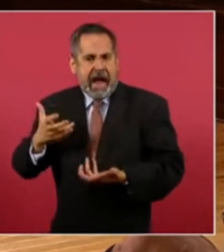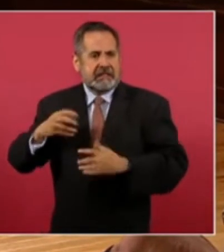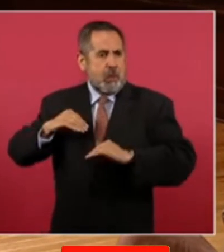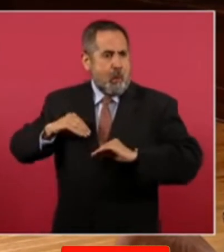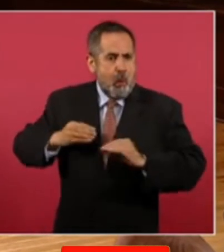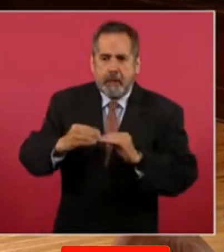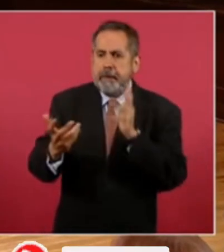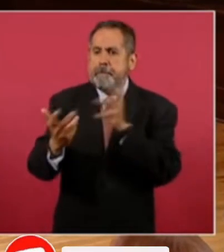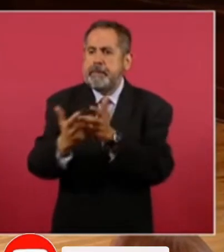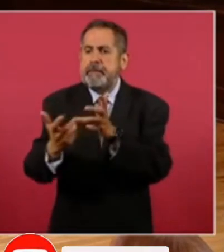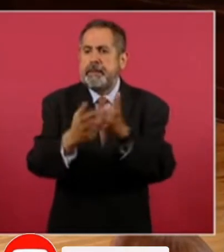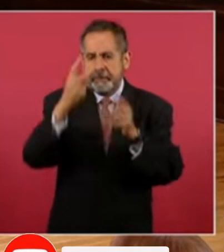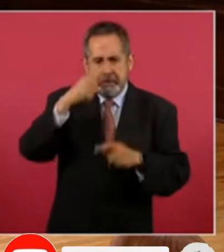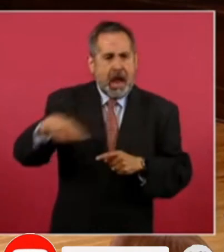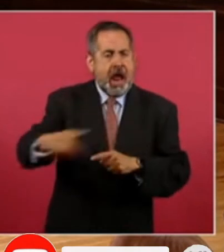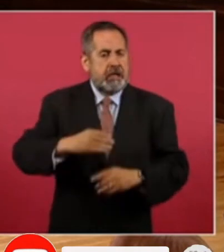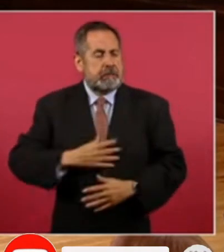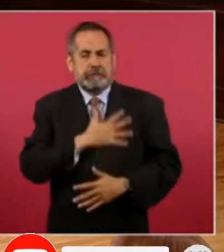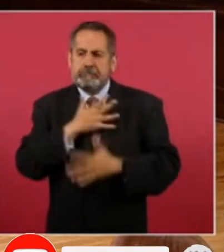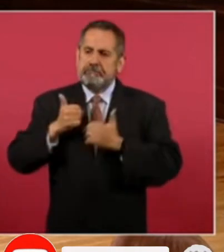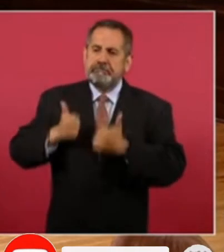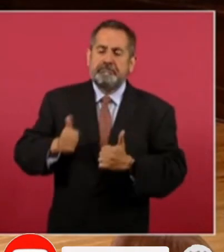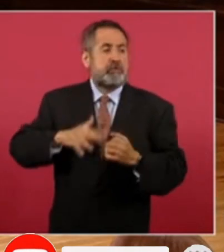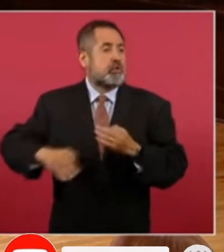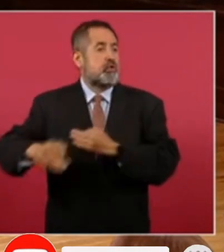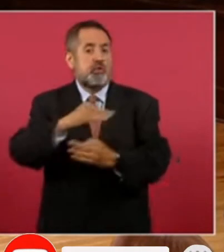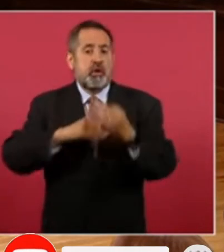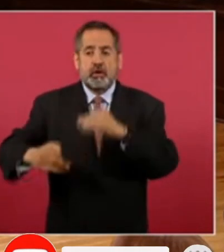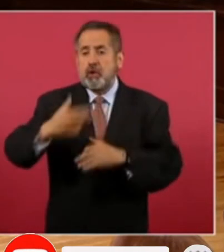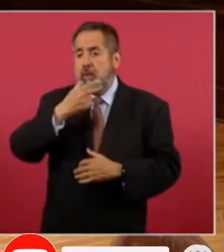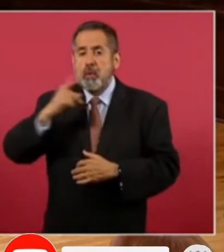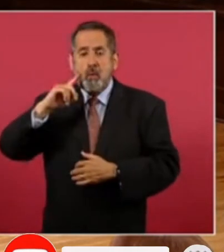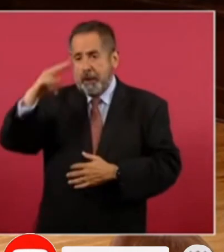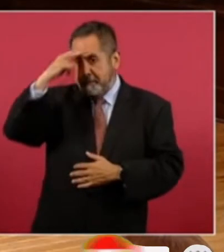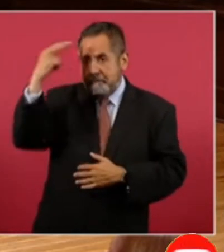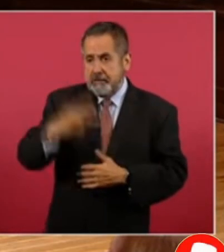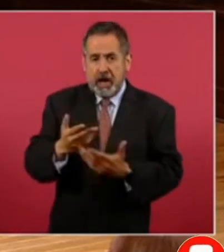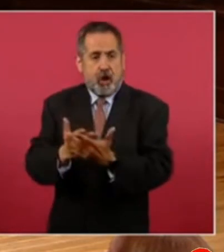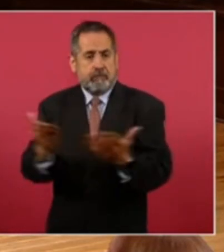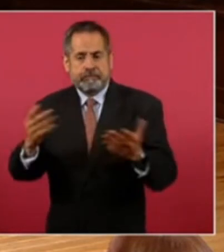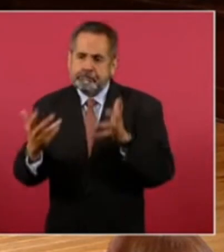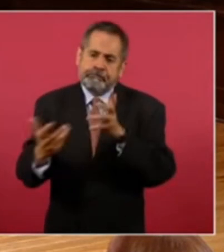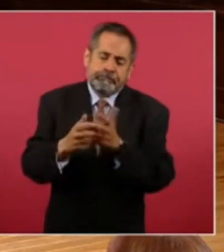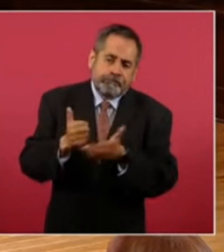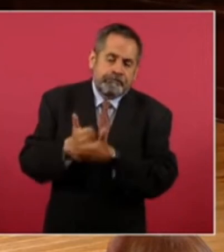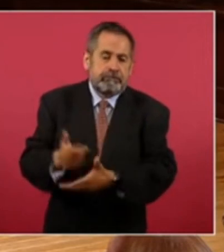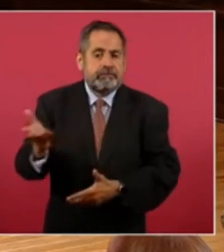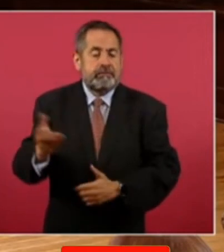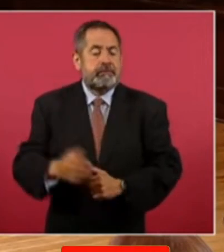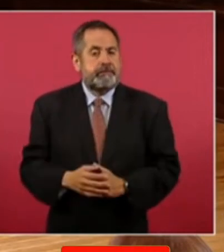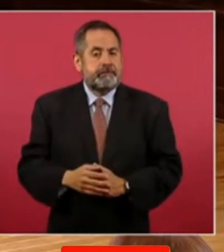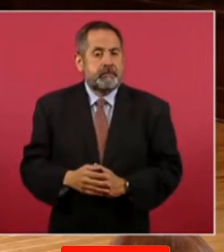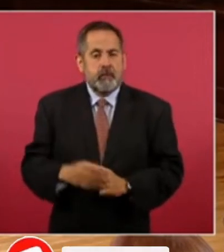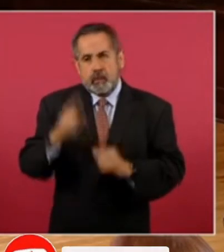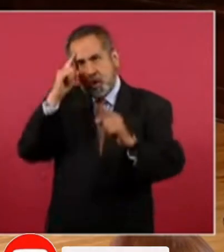que llevan bienestar social a todas las mexicanas y los mexicanos. Para lograr esta